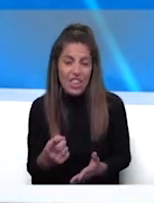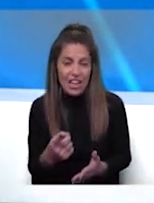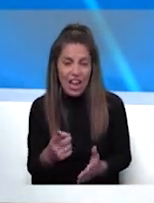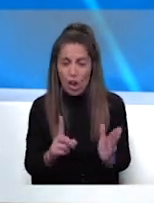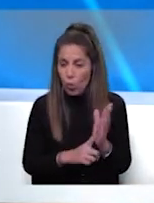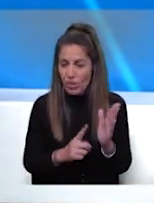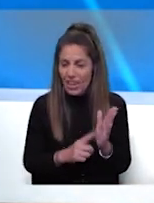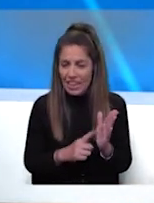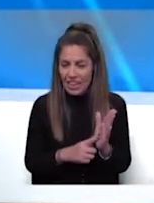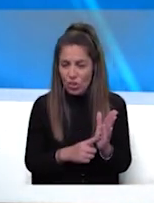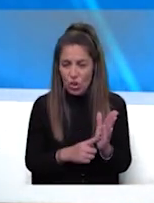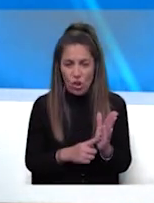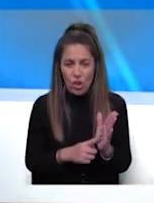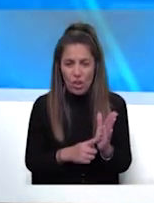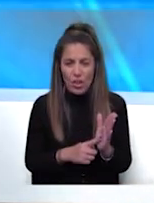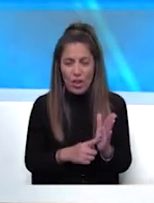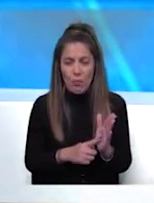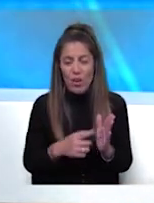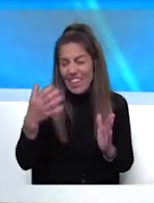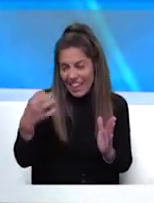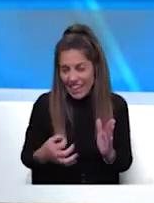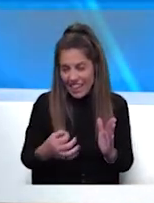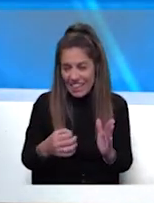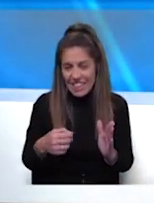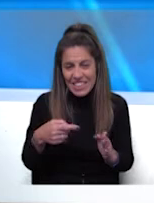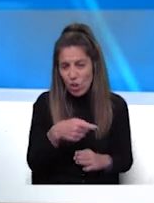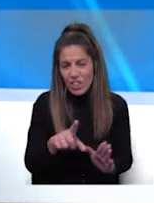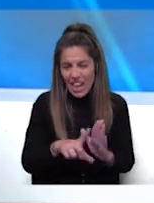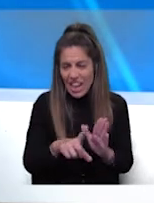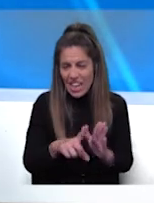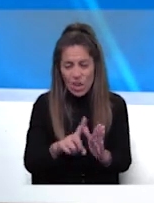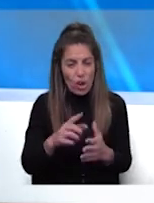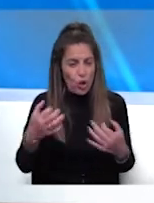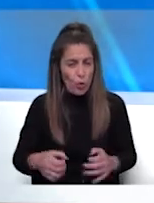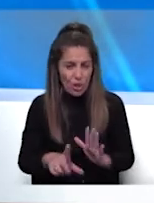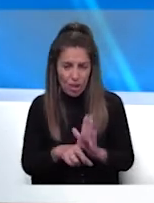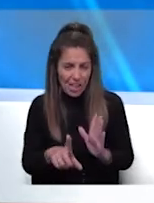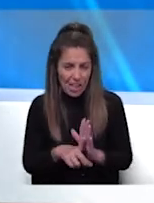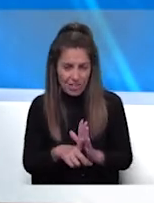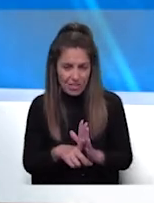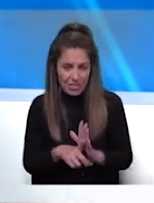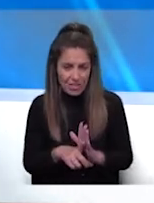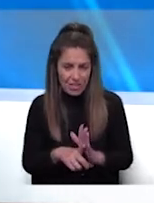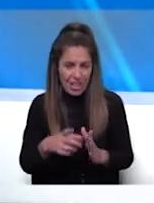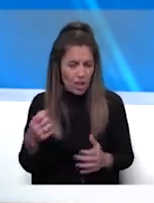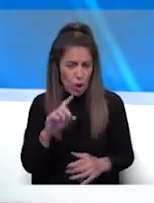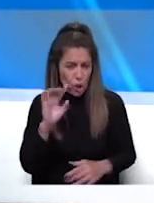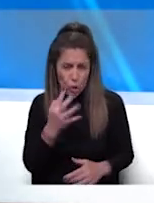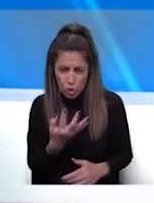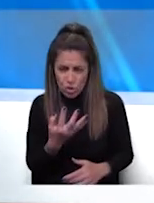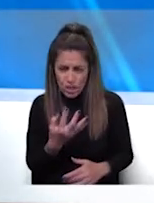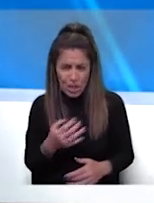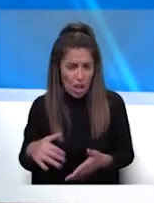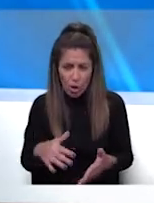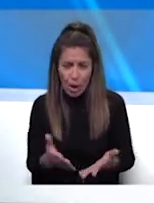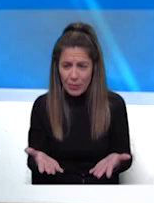un decreto, que no hay que aplicar un decreto porque le parece que es ilegal o que no cumple con la ley, creo que desconoce cuáles son los